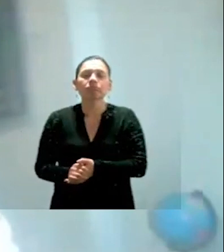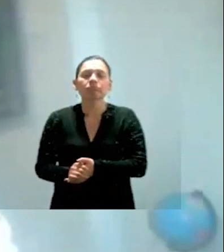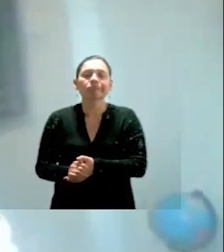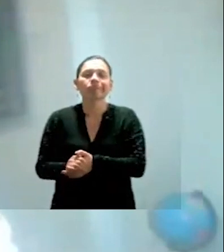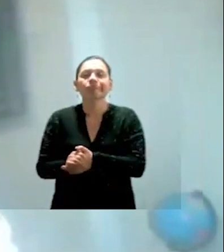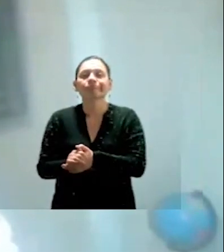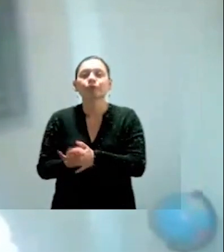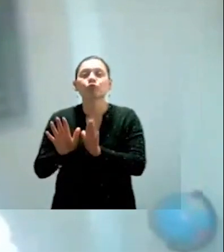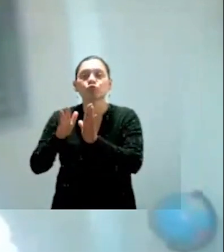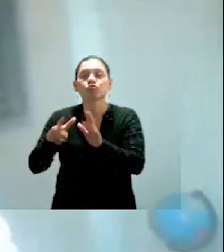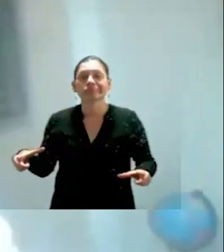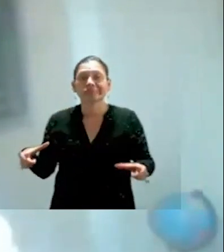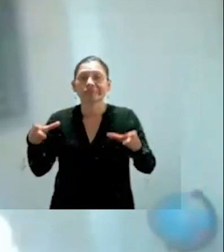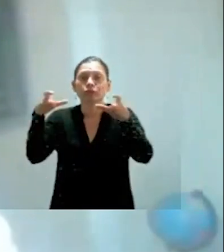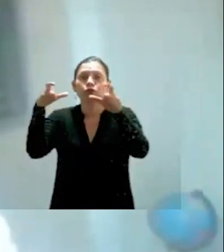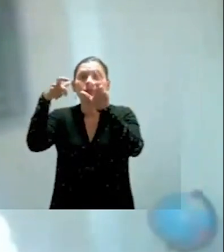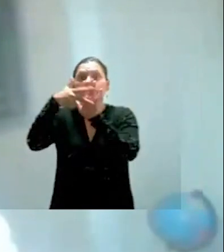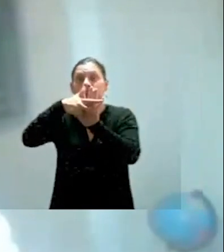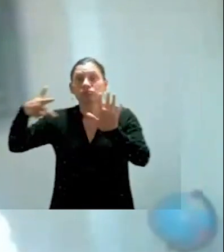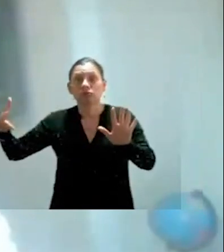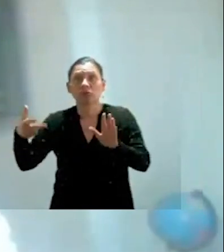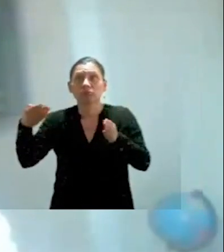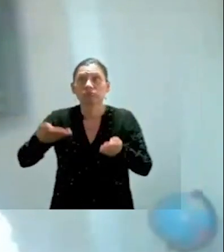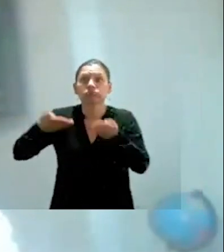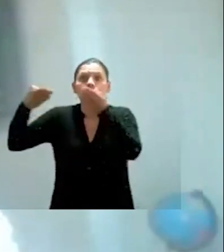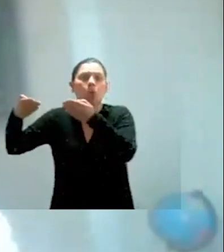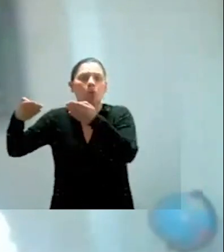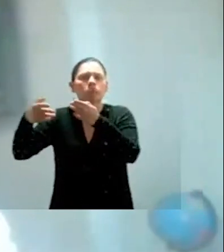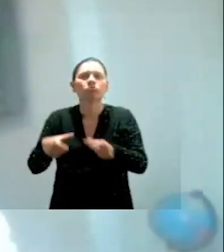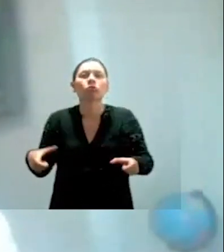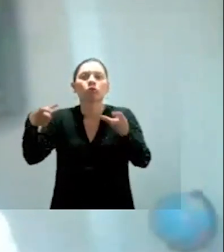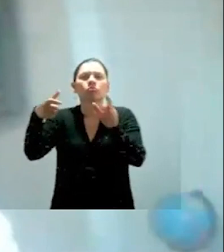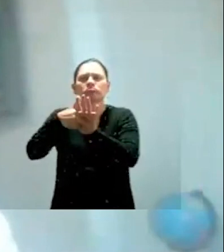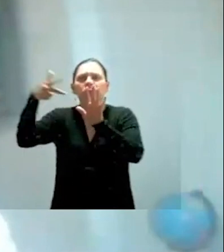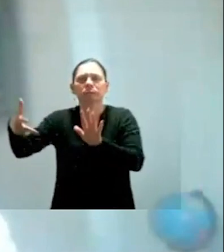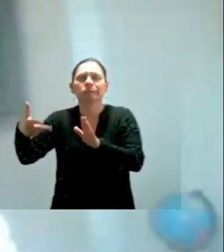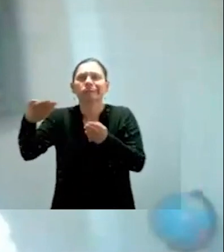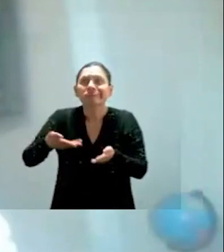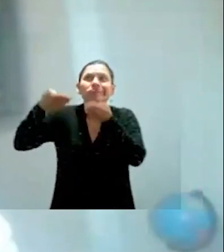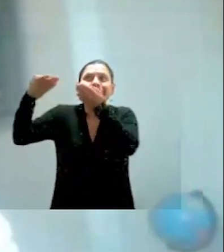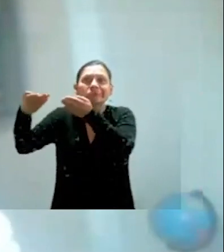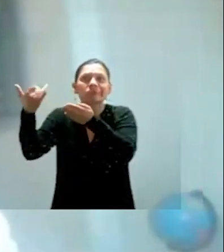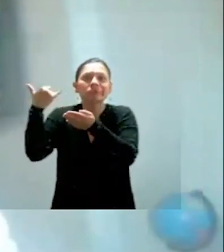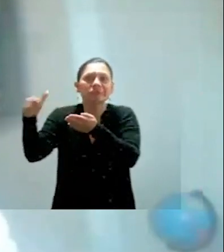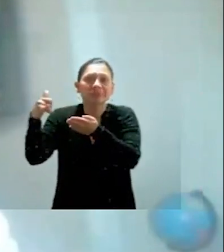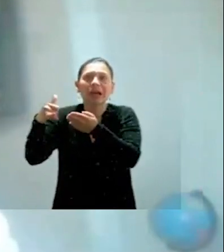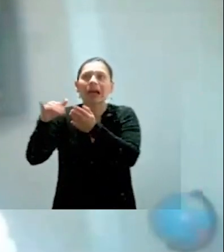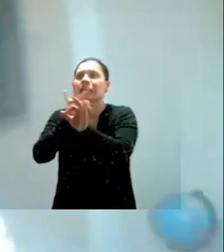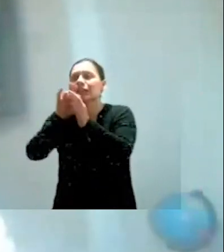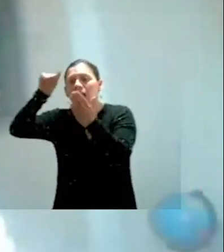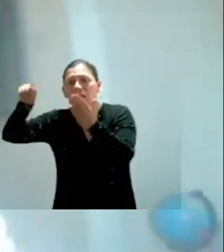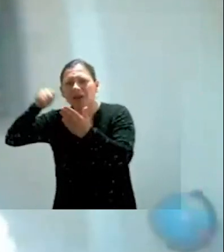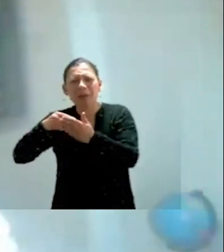Constitucional. Luego se interponen las nulidades y demás, y es un proceso largo, dispendioso y costoso. De manera